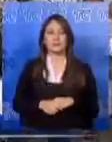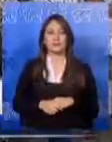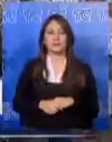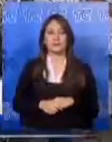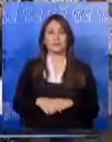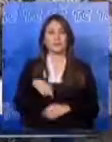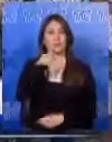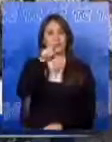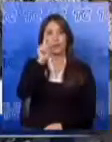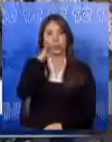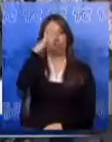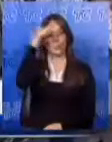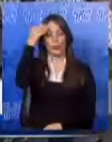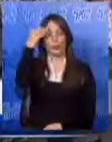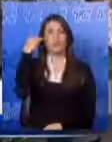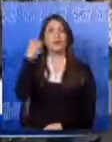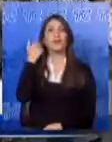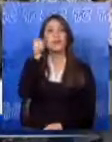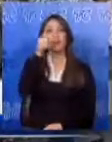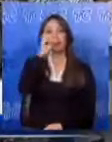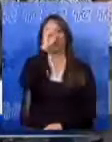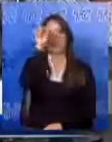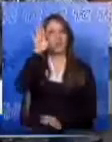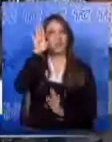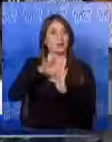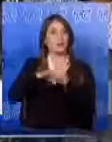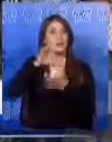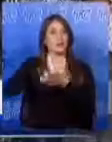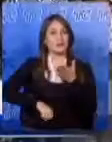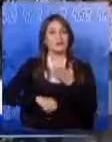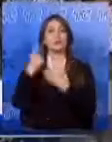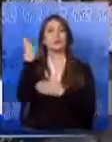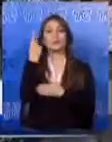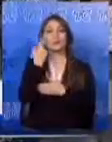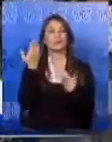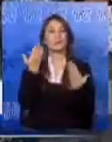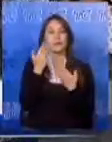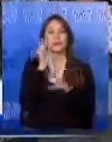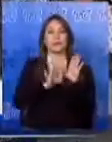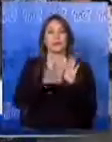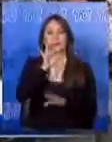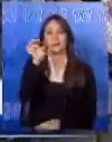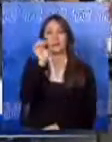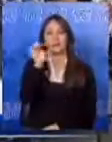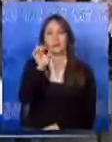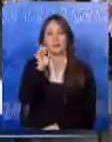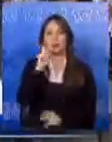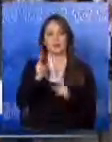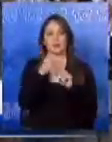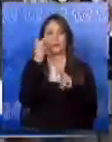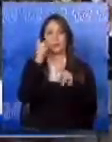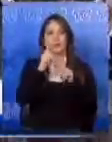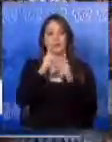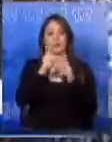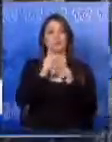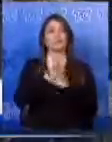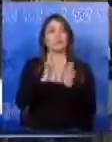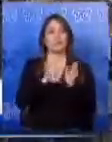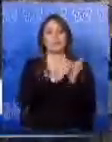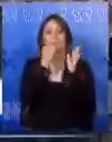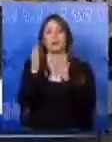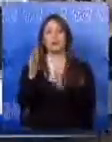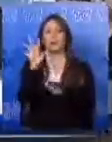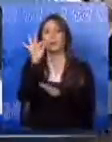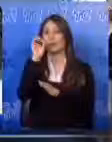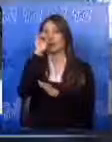No olvide que si usted quiere obtener el descuento del 10%, solo lo podrá hacer en la primera quincena de enero. La segunda quincena el descuento ya es solamente